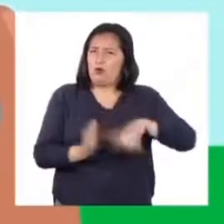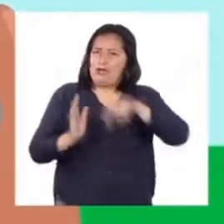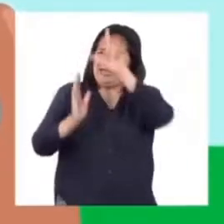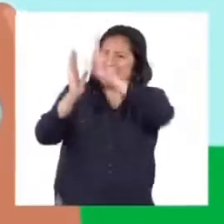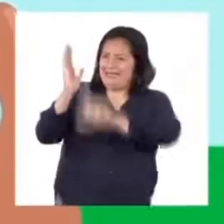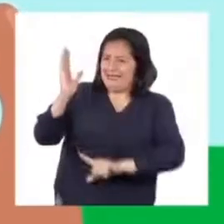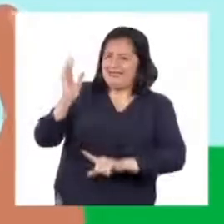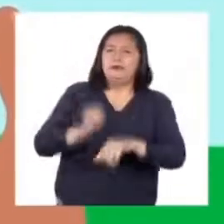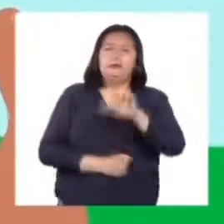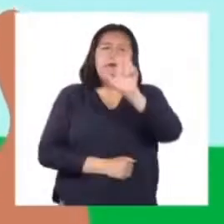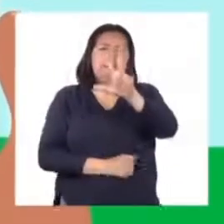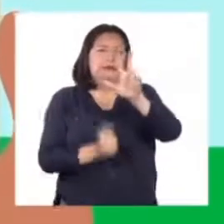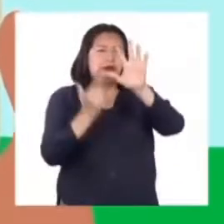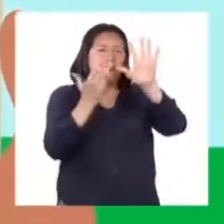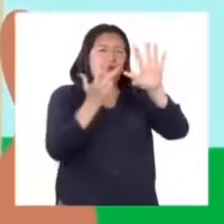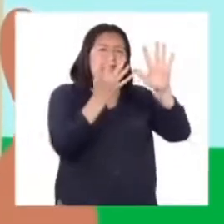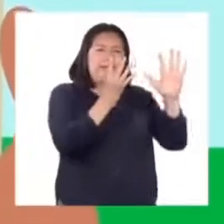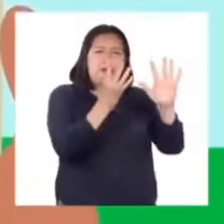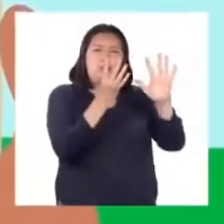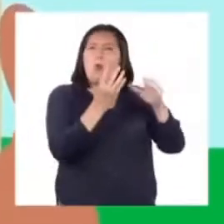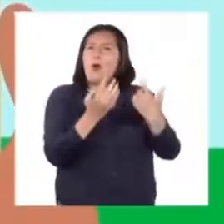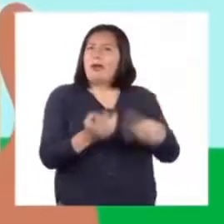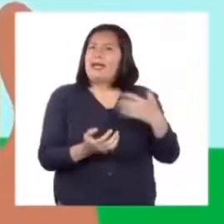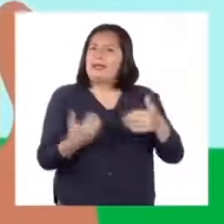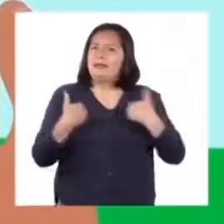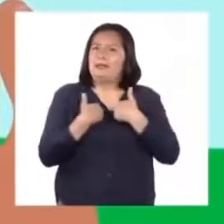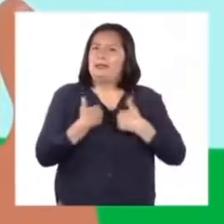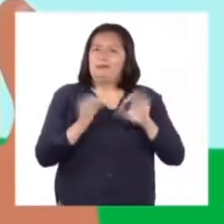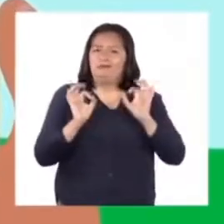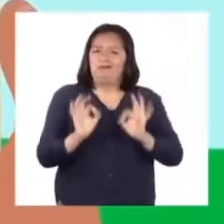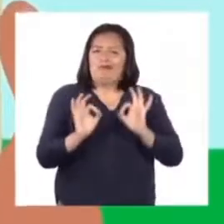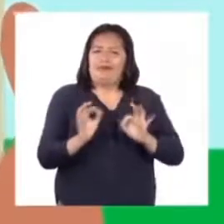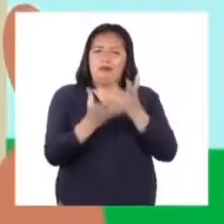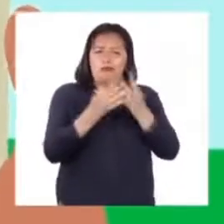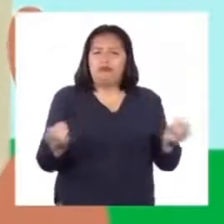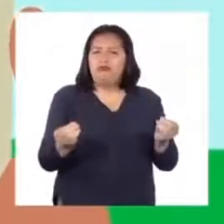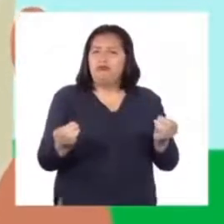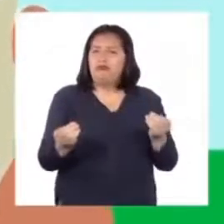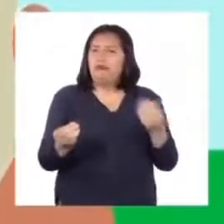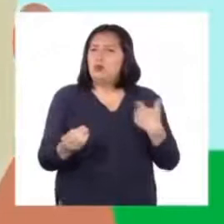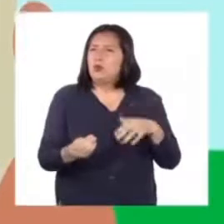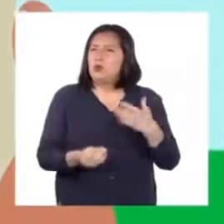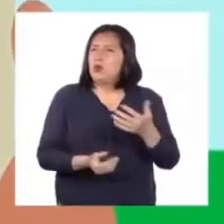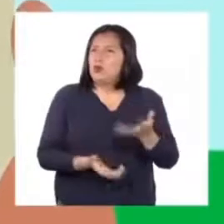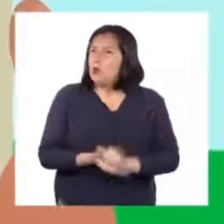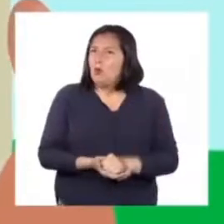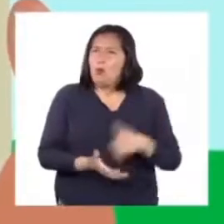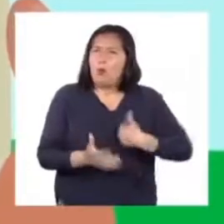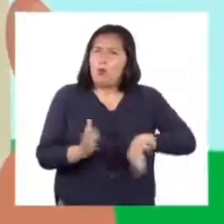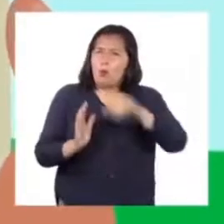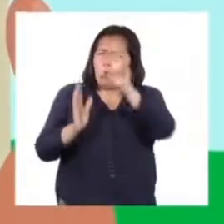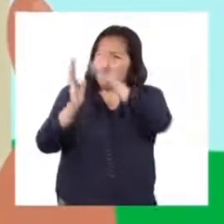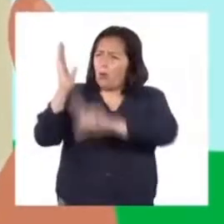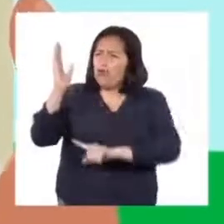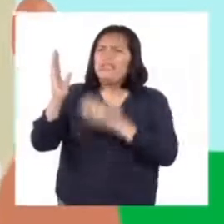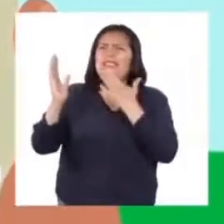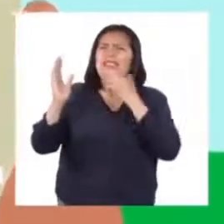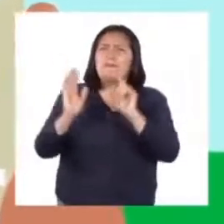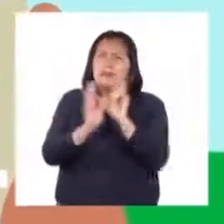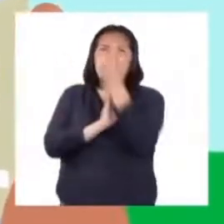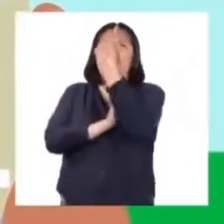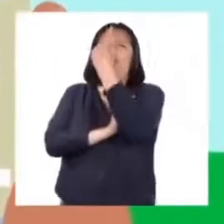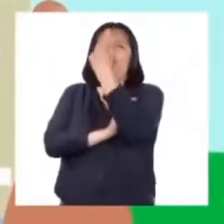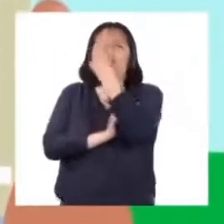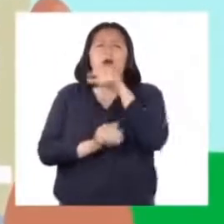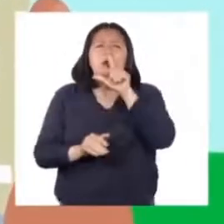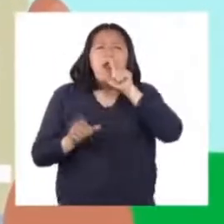de 389 especies en riesgo de extinción. La lista la encabezan las aves